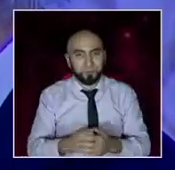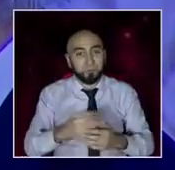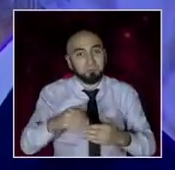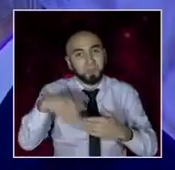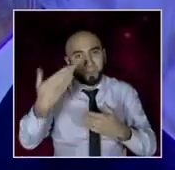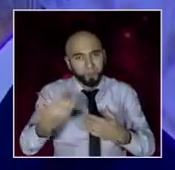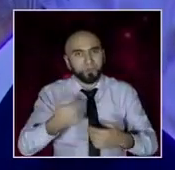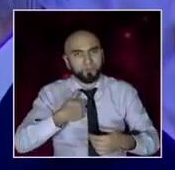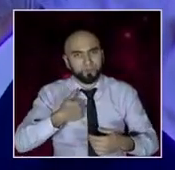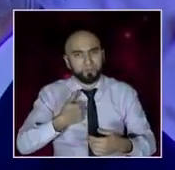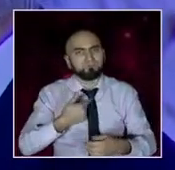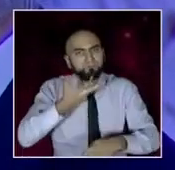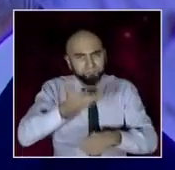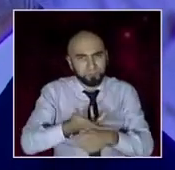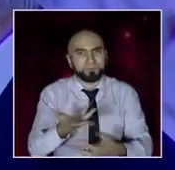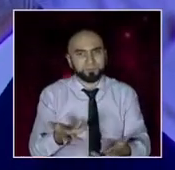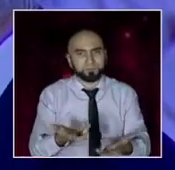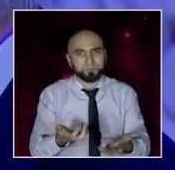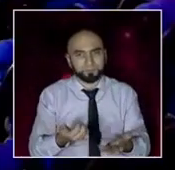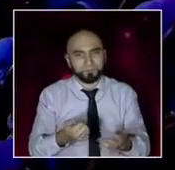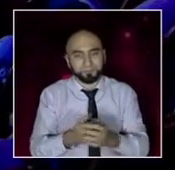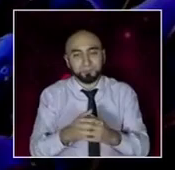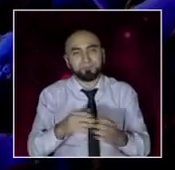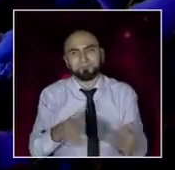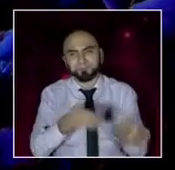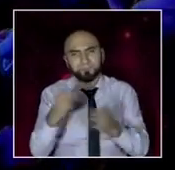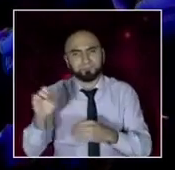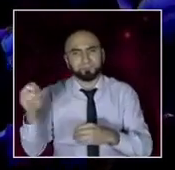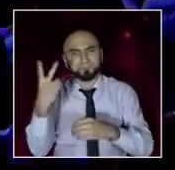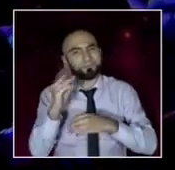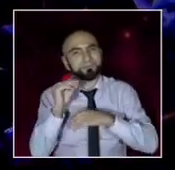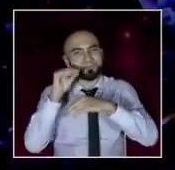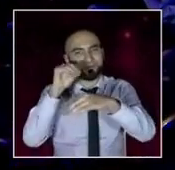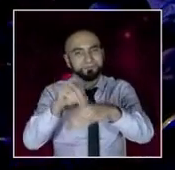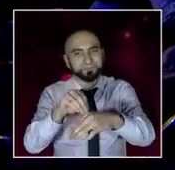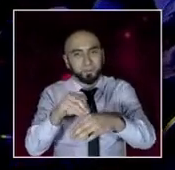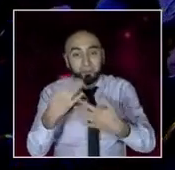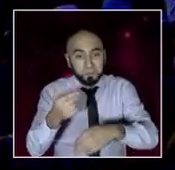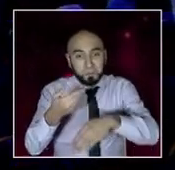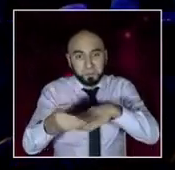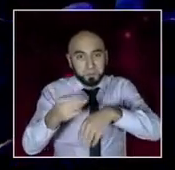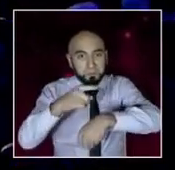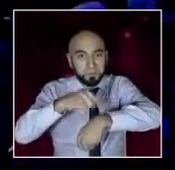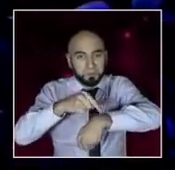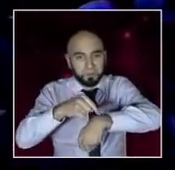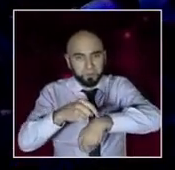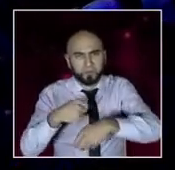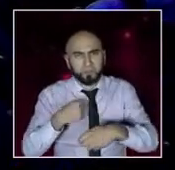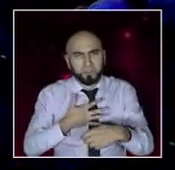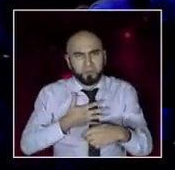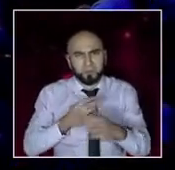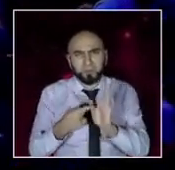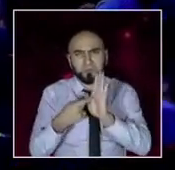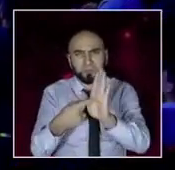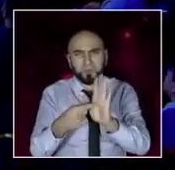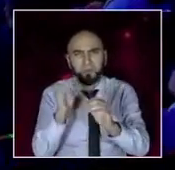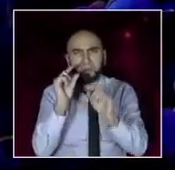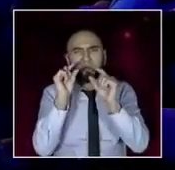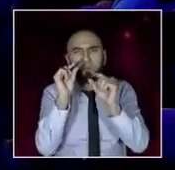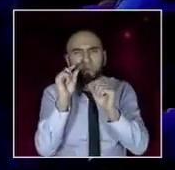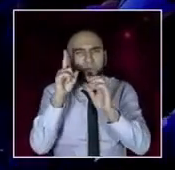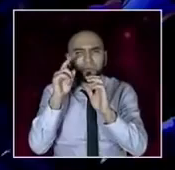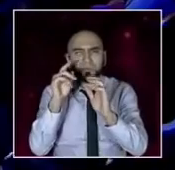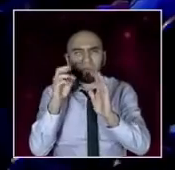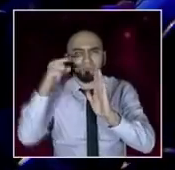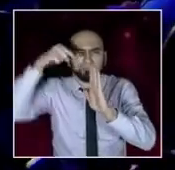that's the second take este home es message. El segundo mensaje. Ahora, el tiempo que me queda, quiero llevarles un poquito más adentro de